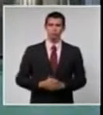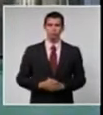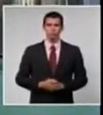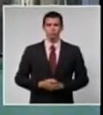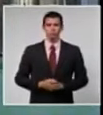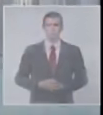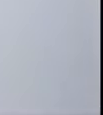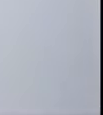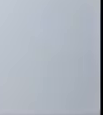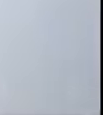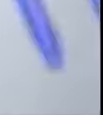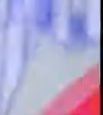Cubana.